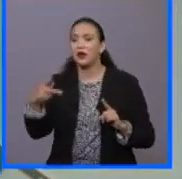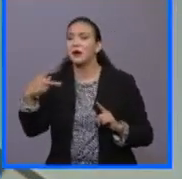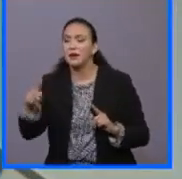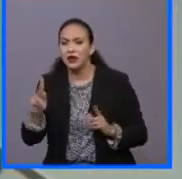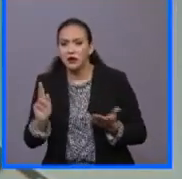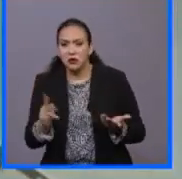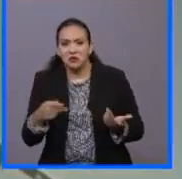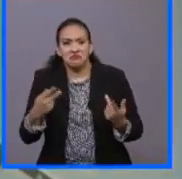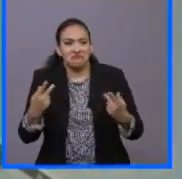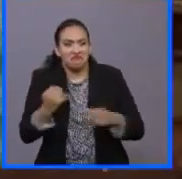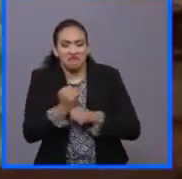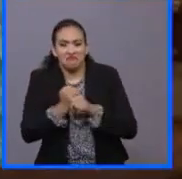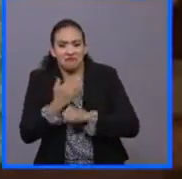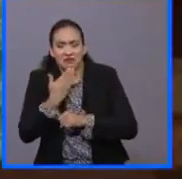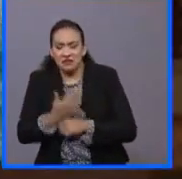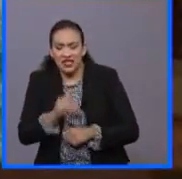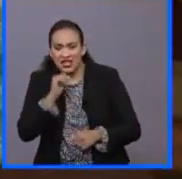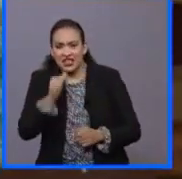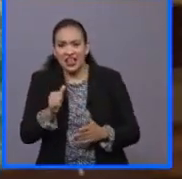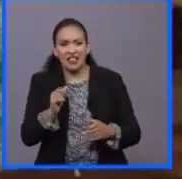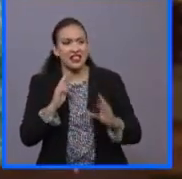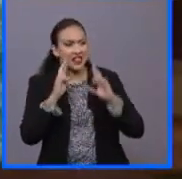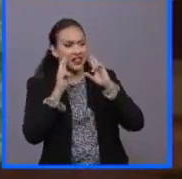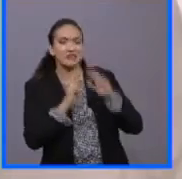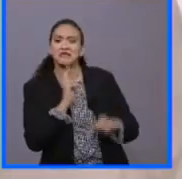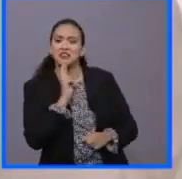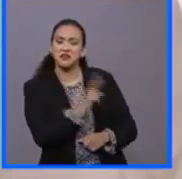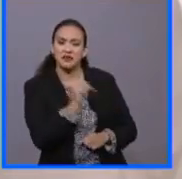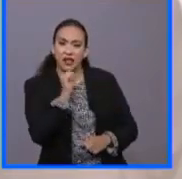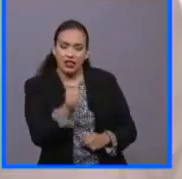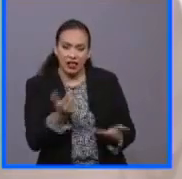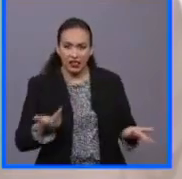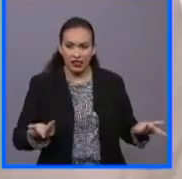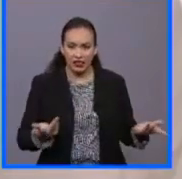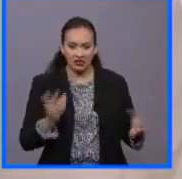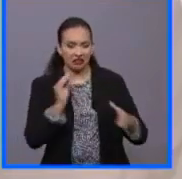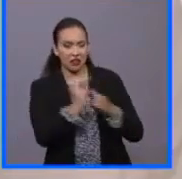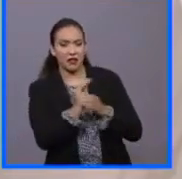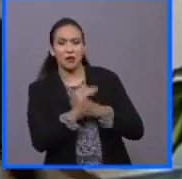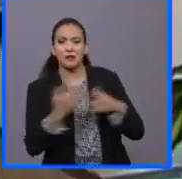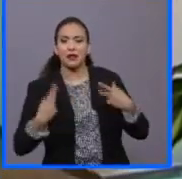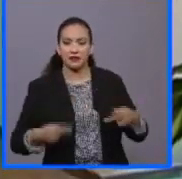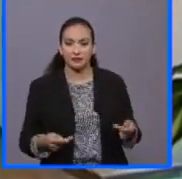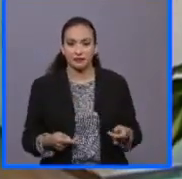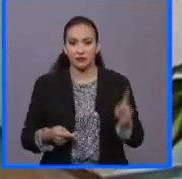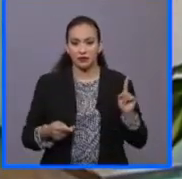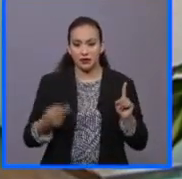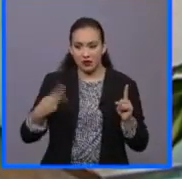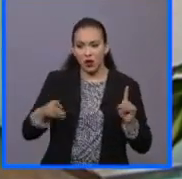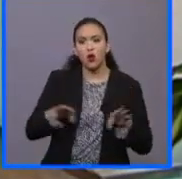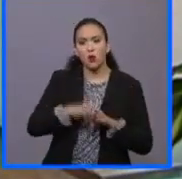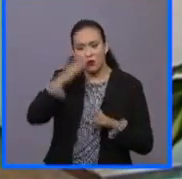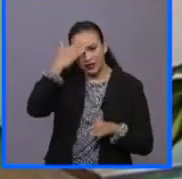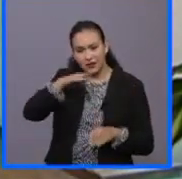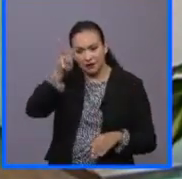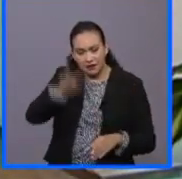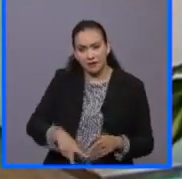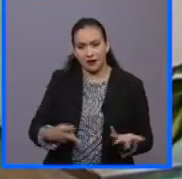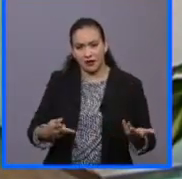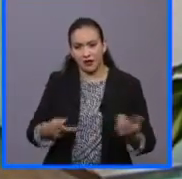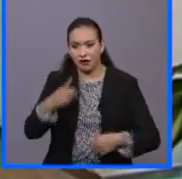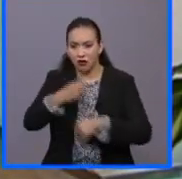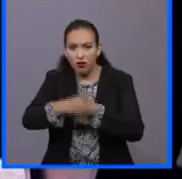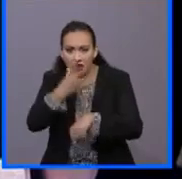su denuncia. Y de ser el caso, incide en su derecho a conocer la verdad de los hechos y acceder a la reparación del